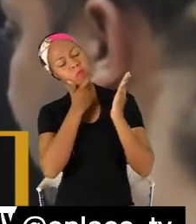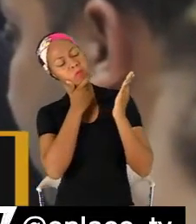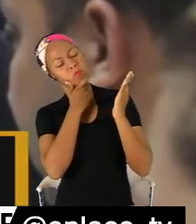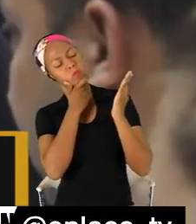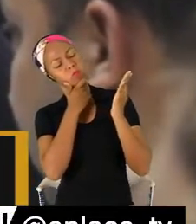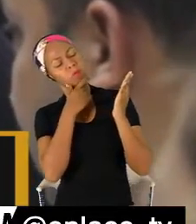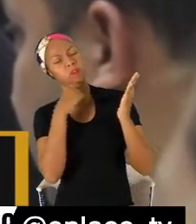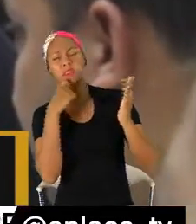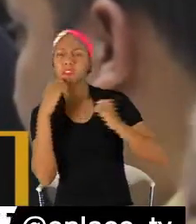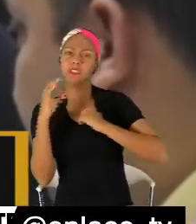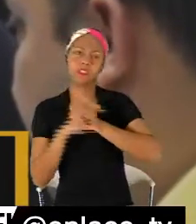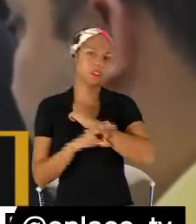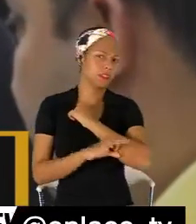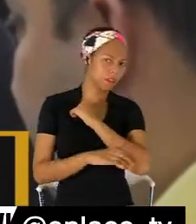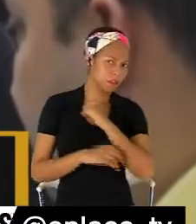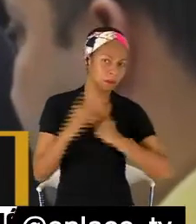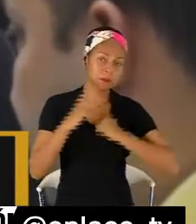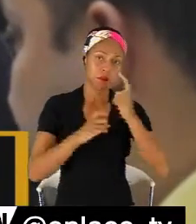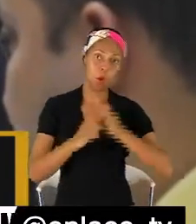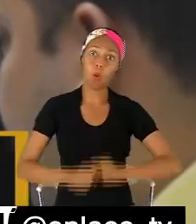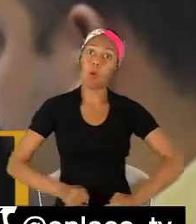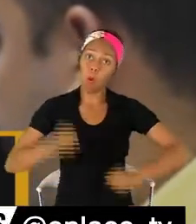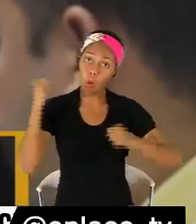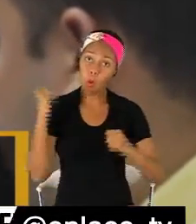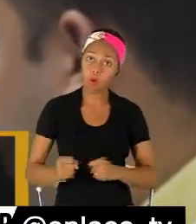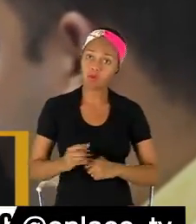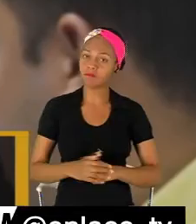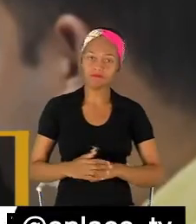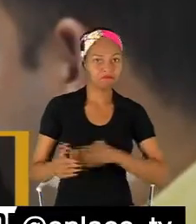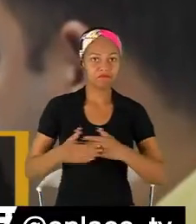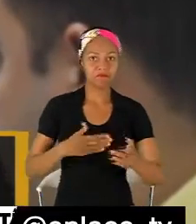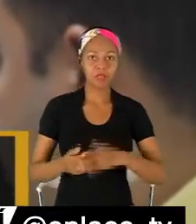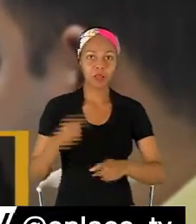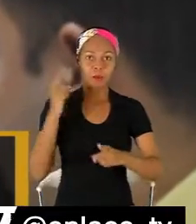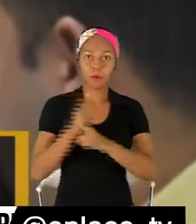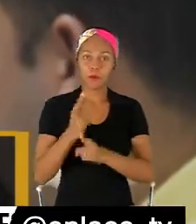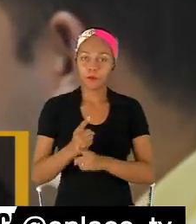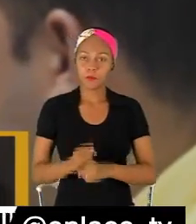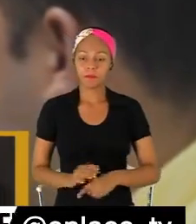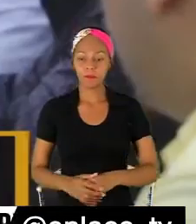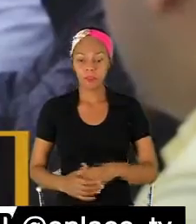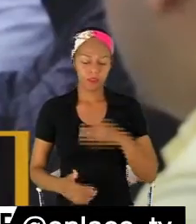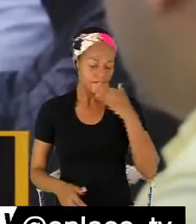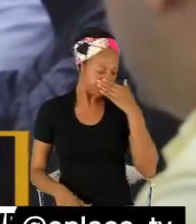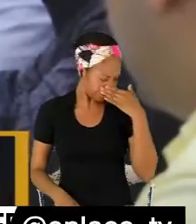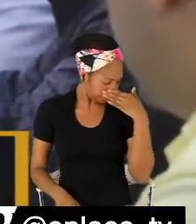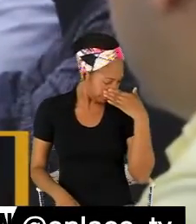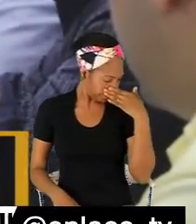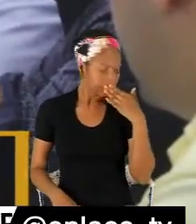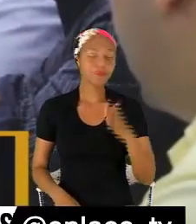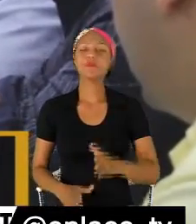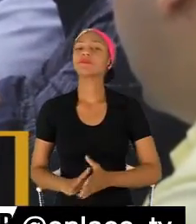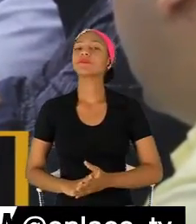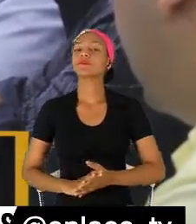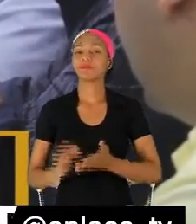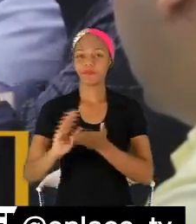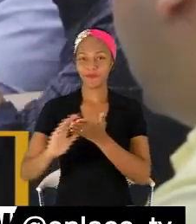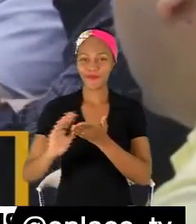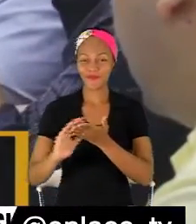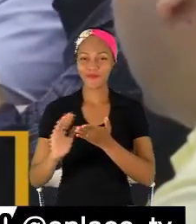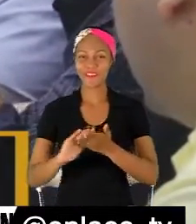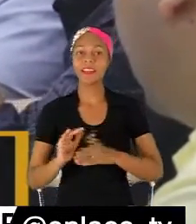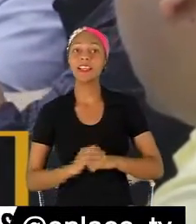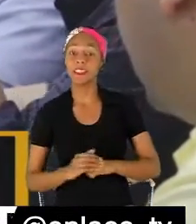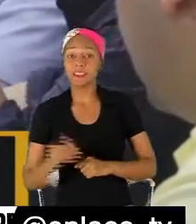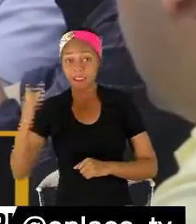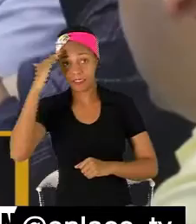un trabajo bastante duro, pero que se llevó a feliz término y sé que Barranca Bermeja va a salir ganando con este plan de desarrollo que va a traer grandes cosas